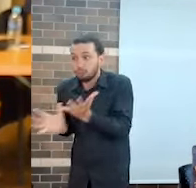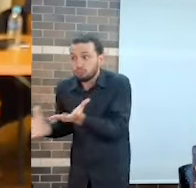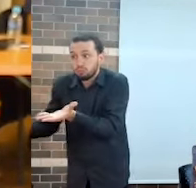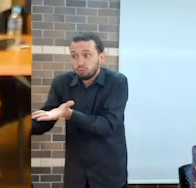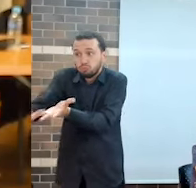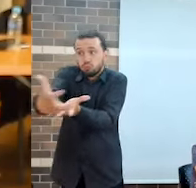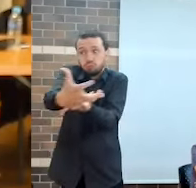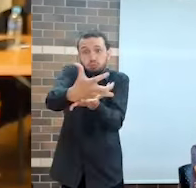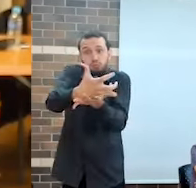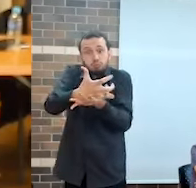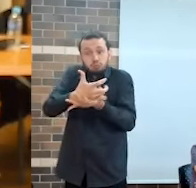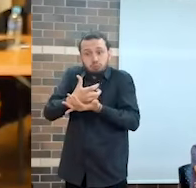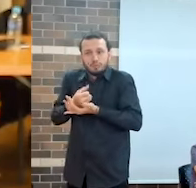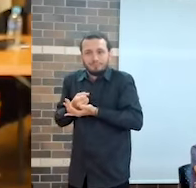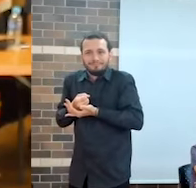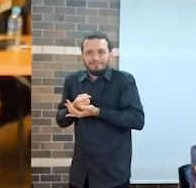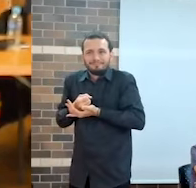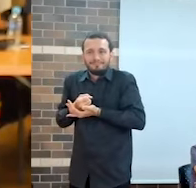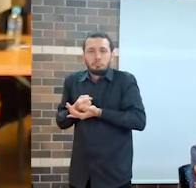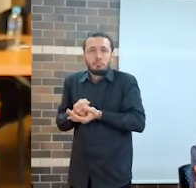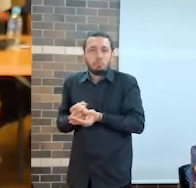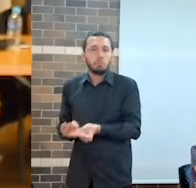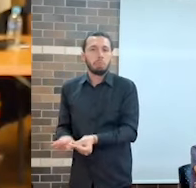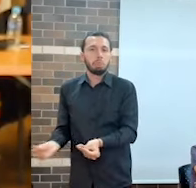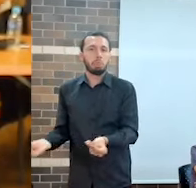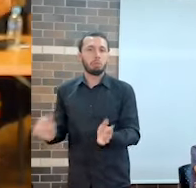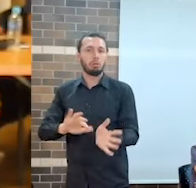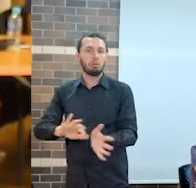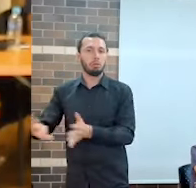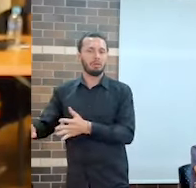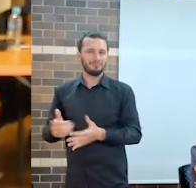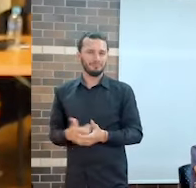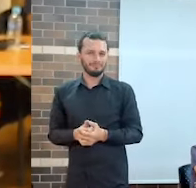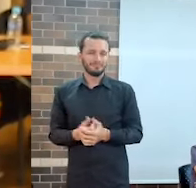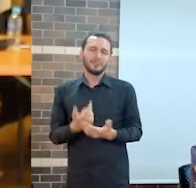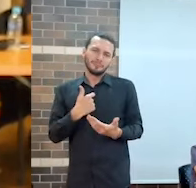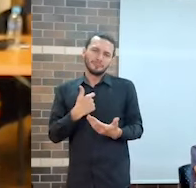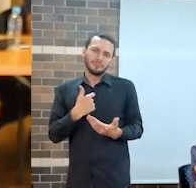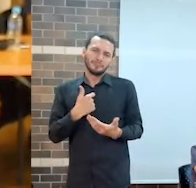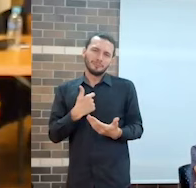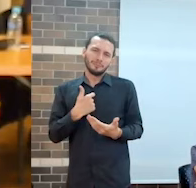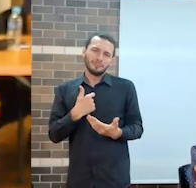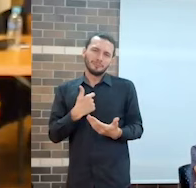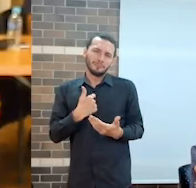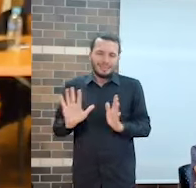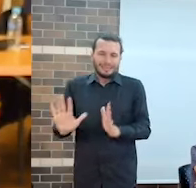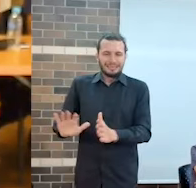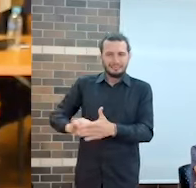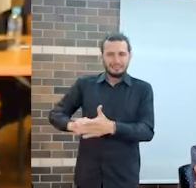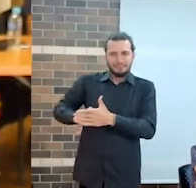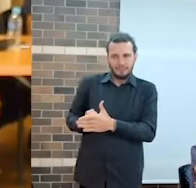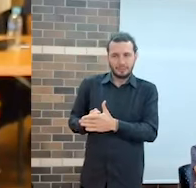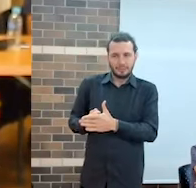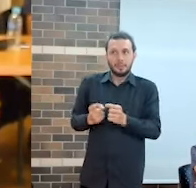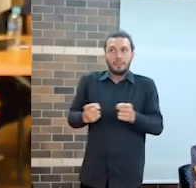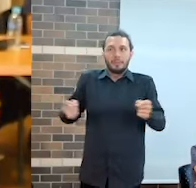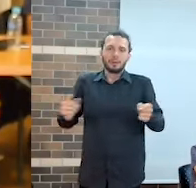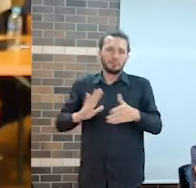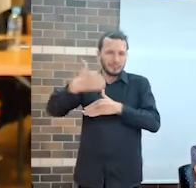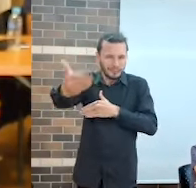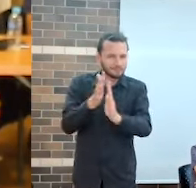estos conocimientos. Entonces yo particularmente lo dejo ahí para no extenderme mucho en la palabra, pero ahorita les sigo comentando más.